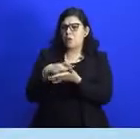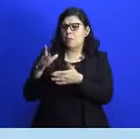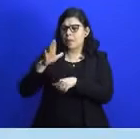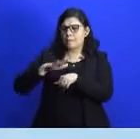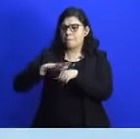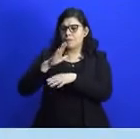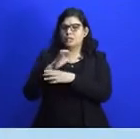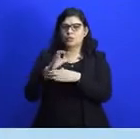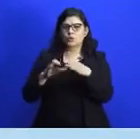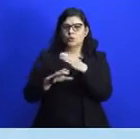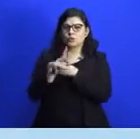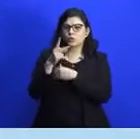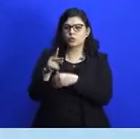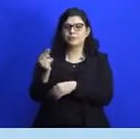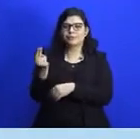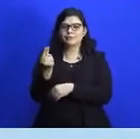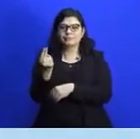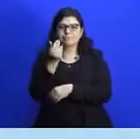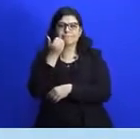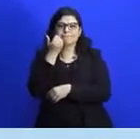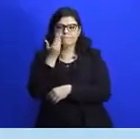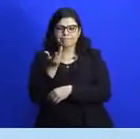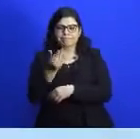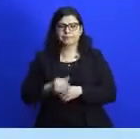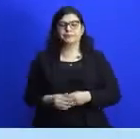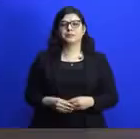que necesita y que quiere.